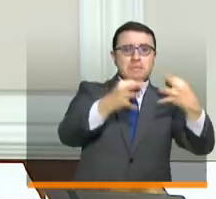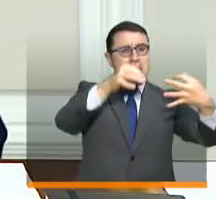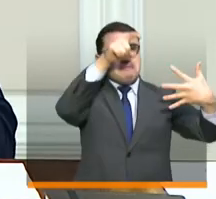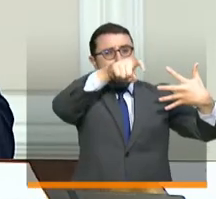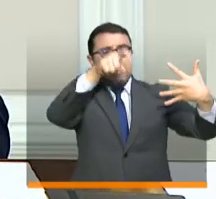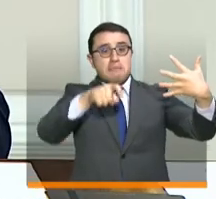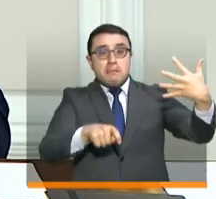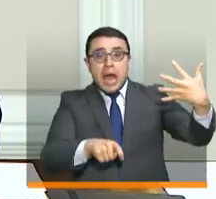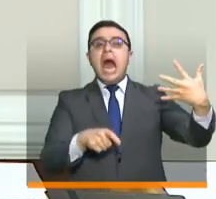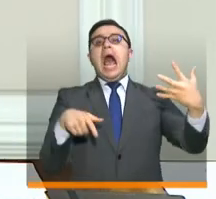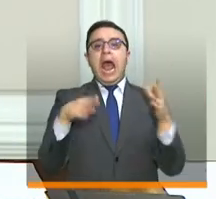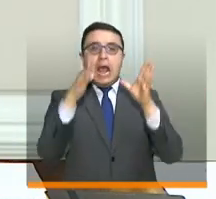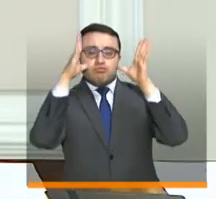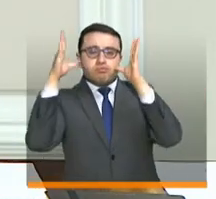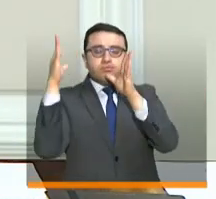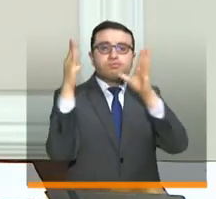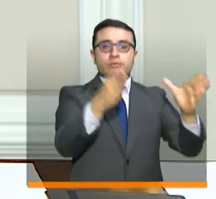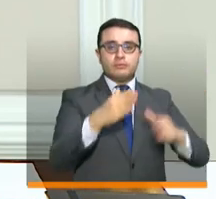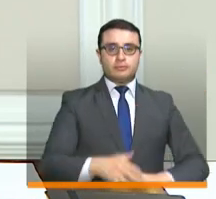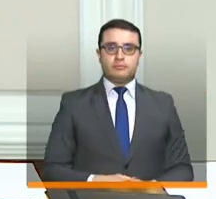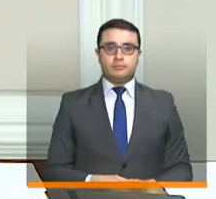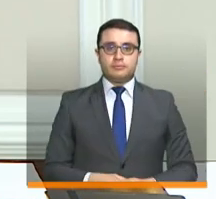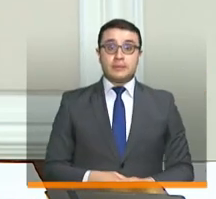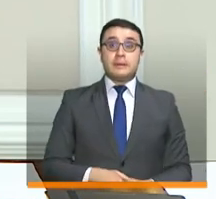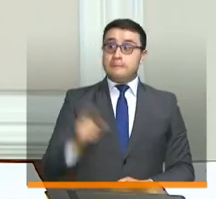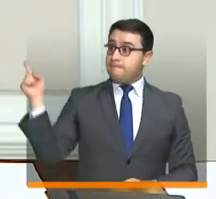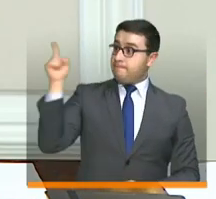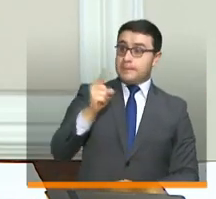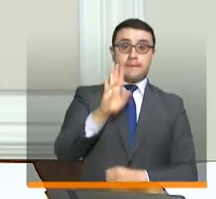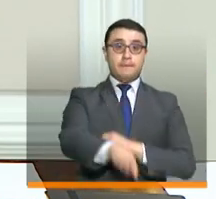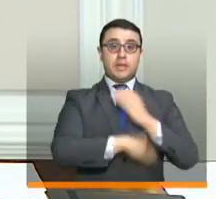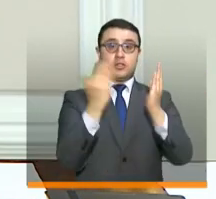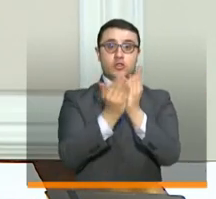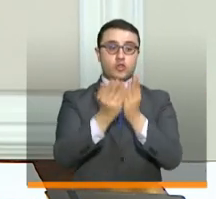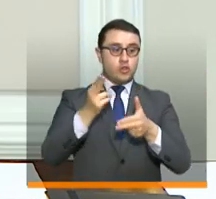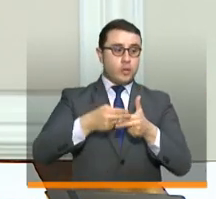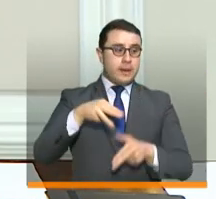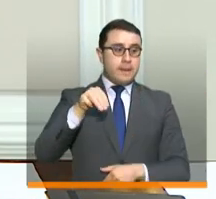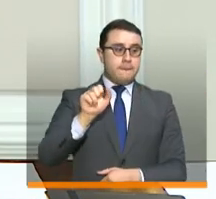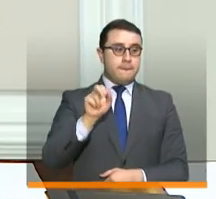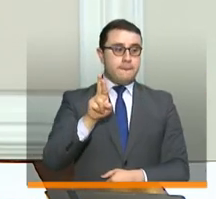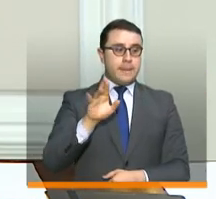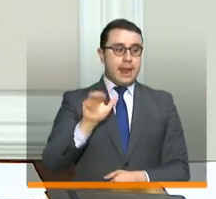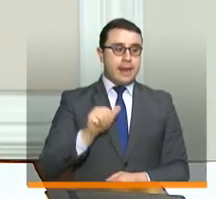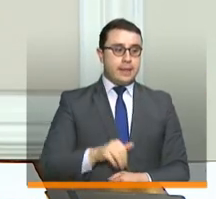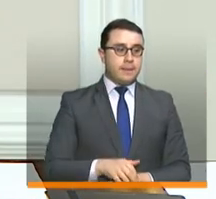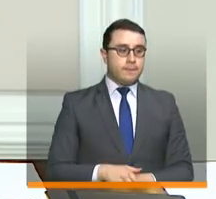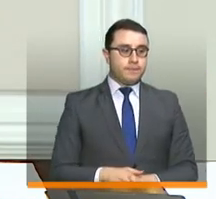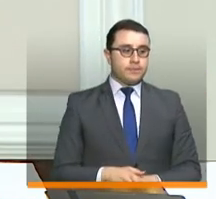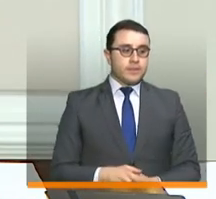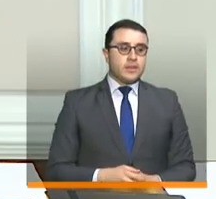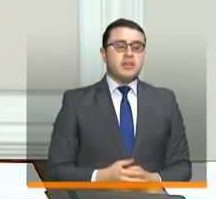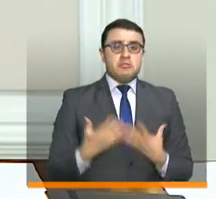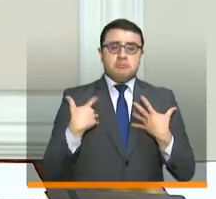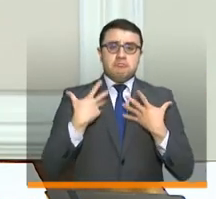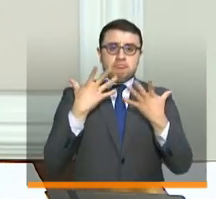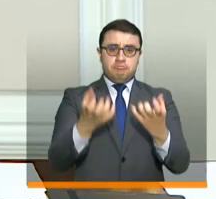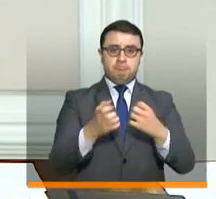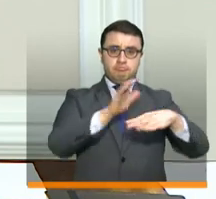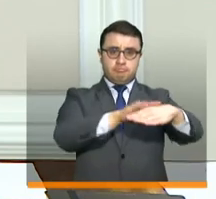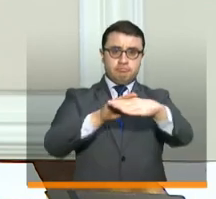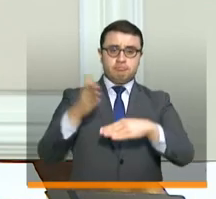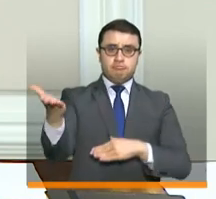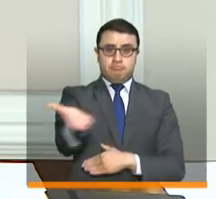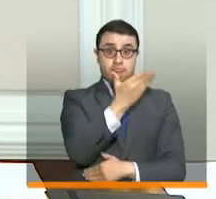familias colombianas. Está con nosotros la ministra de Educación, María Victoria Angulo, y quiero en primer lugar decirles a ustedes